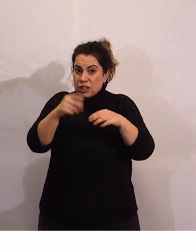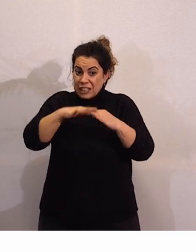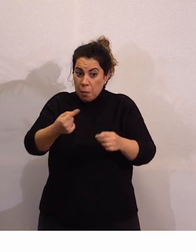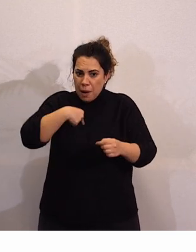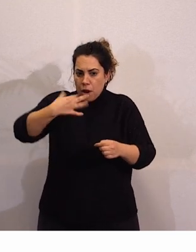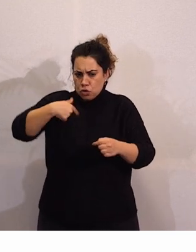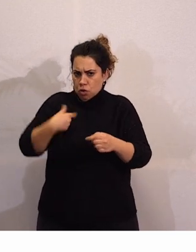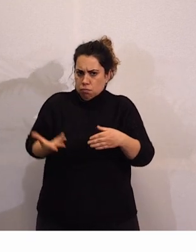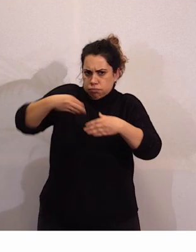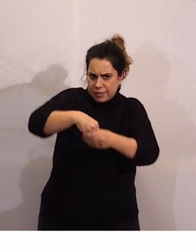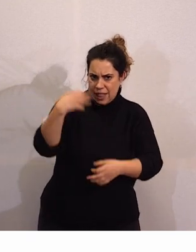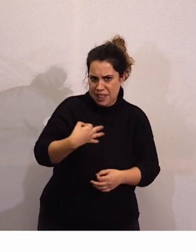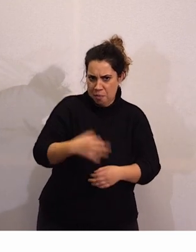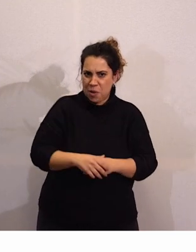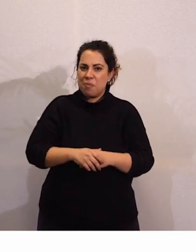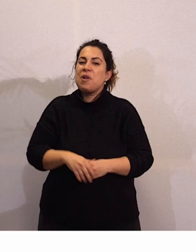es ya así será gracias